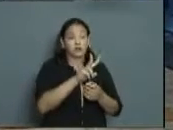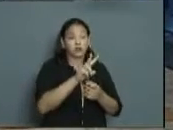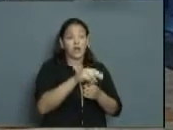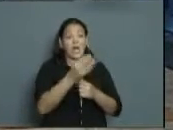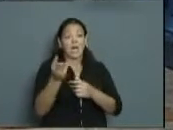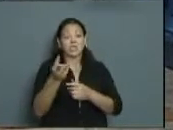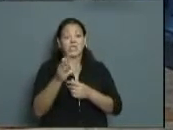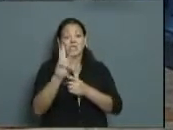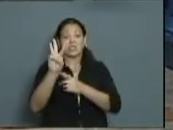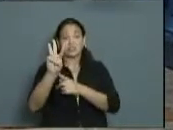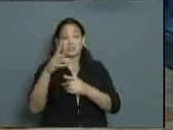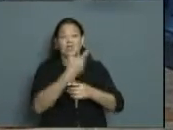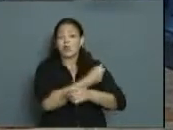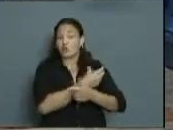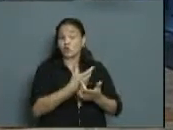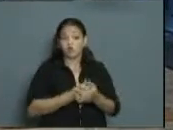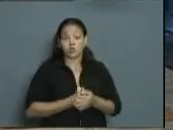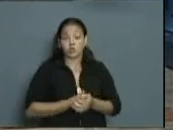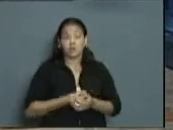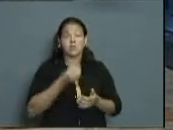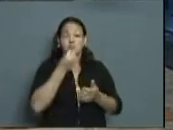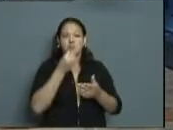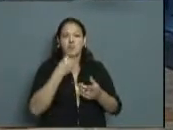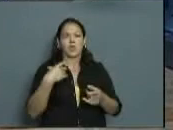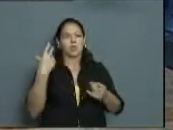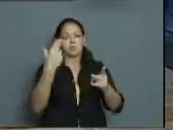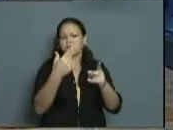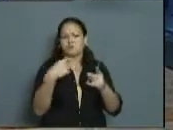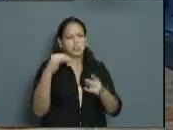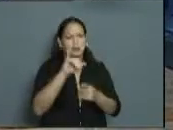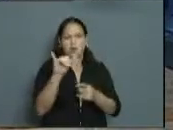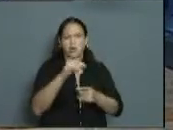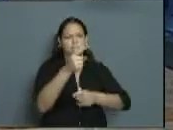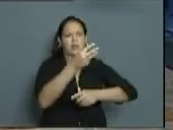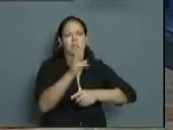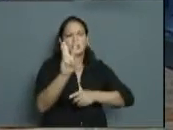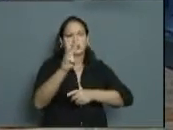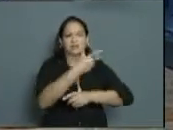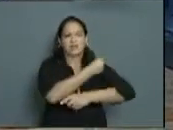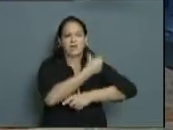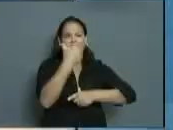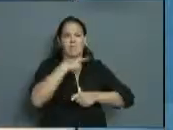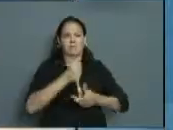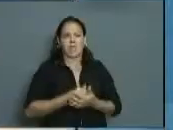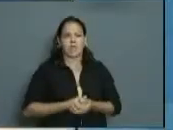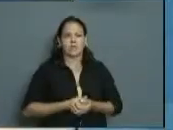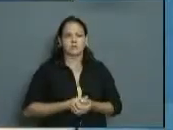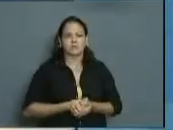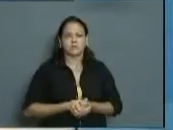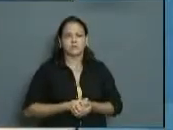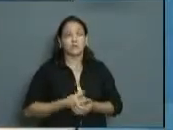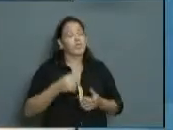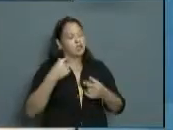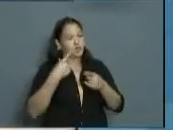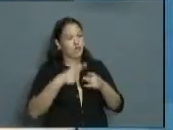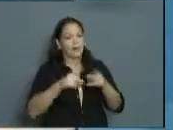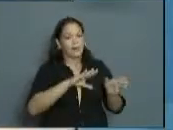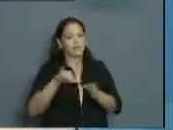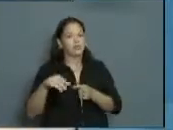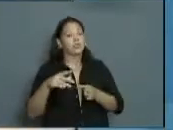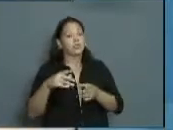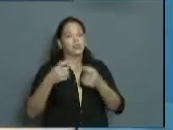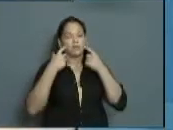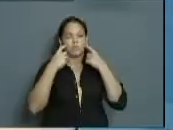síntomas y no se diagnostica con la enfermedad, puede ponerse la tercera dosis. Es lo que está establecido. Y lo otro, muy importante, hay